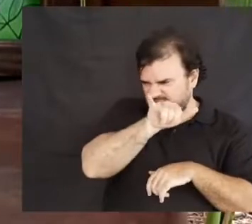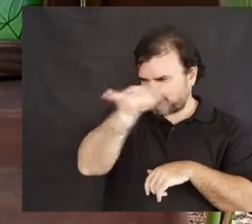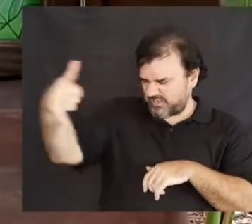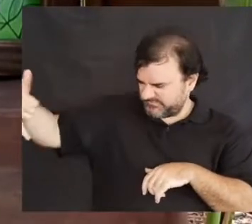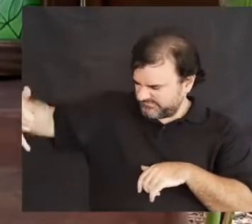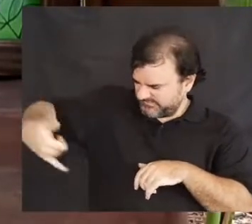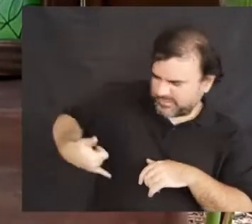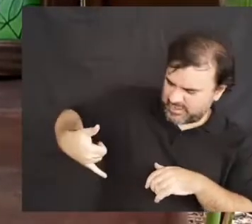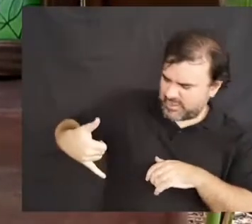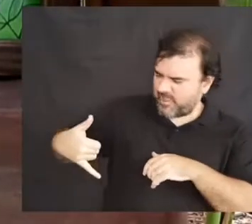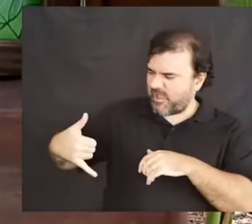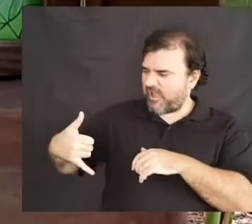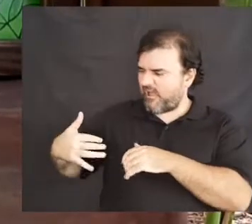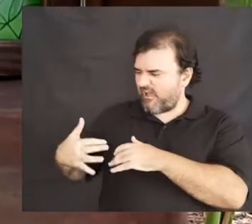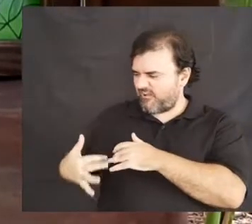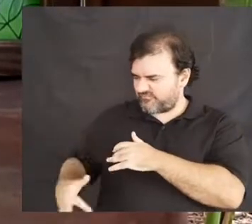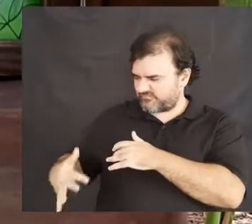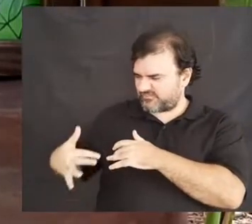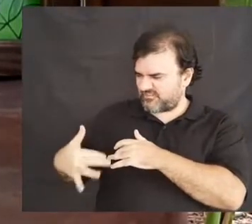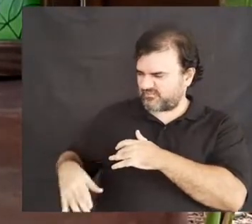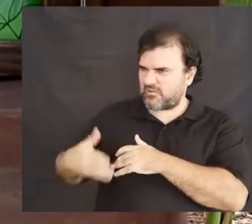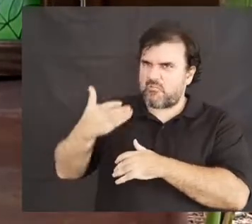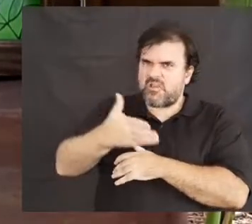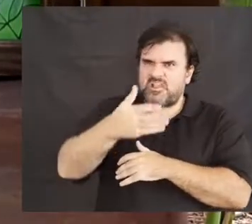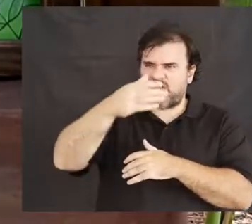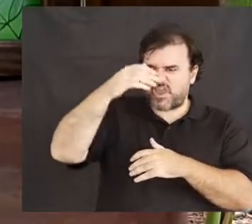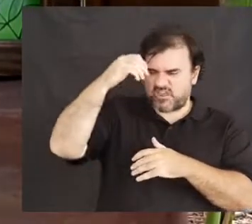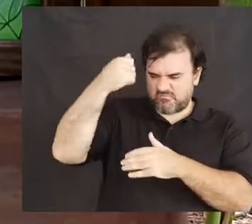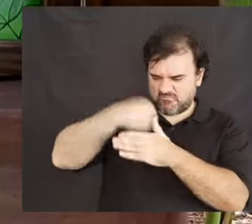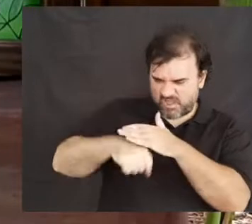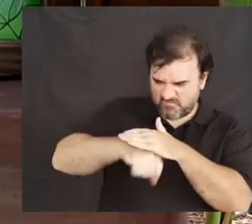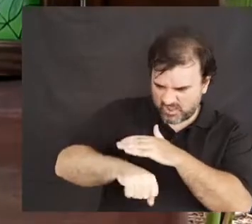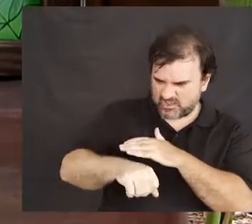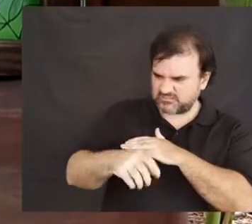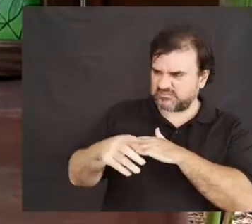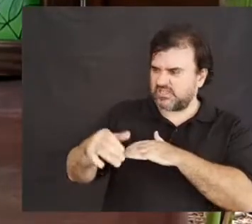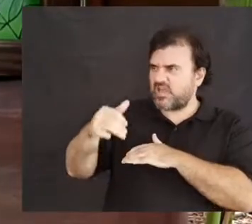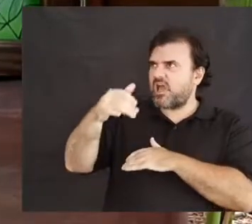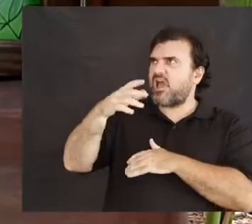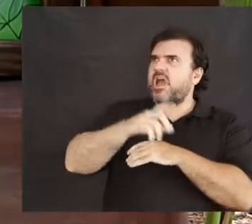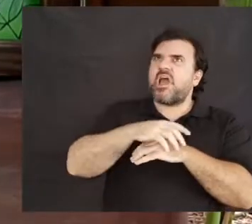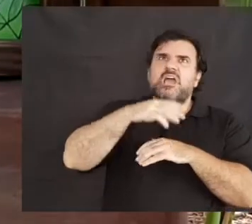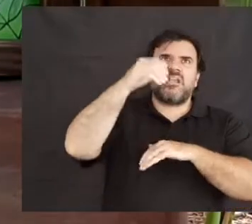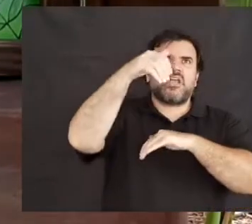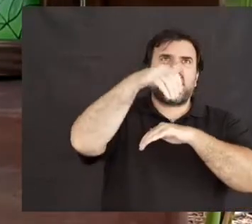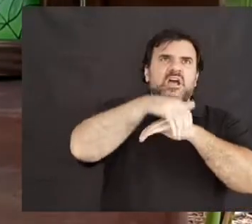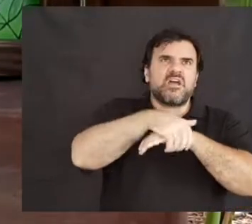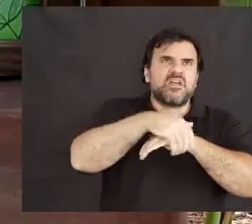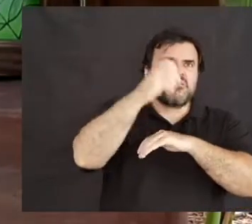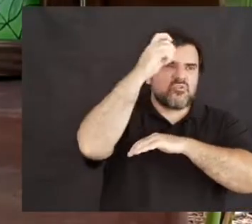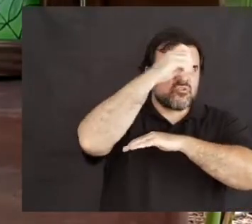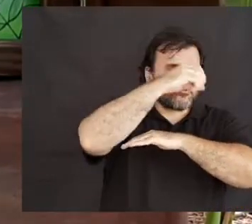cornada certera su rúbrica de toro padrote. Cuando el cuerno plateado de la luna rasgó el telón